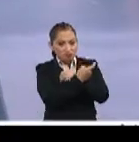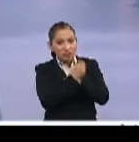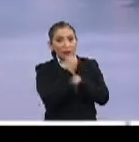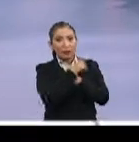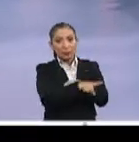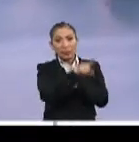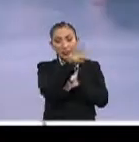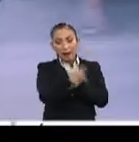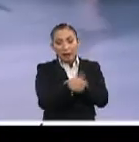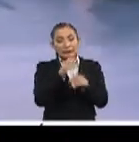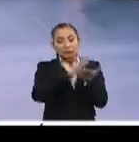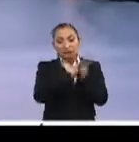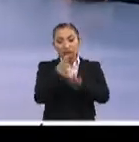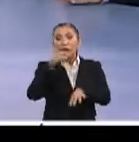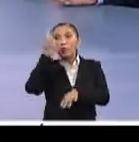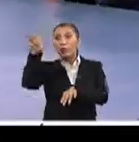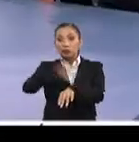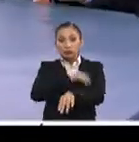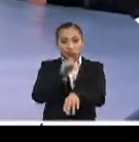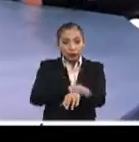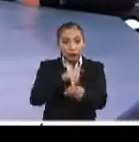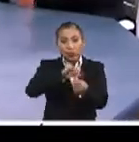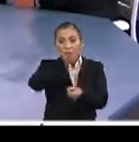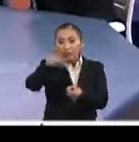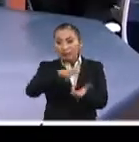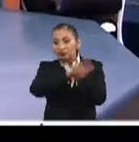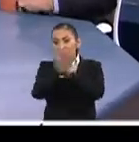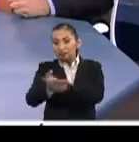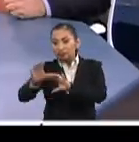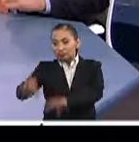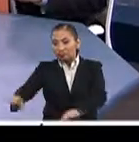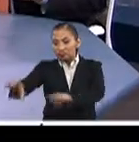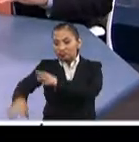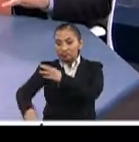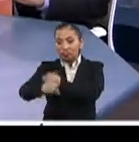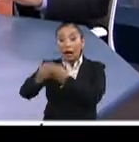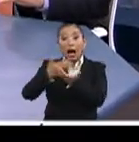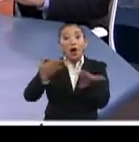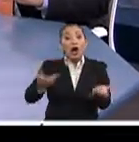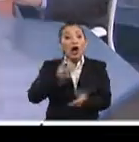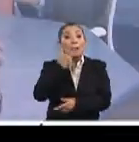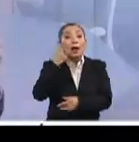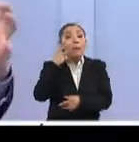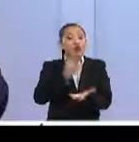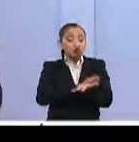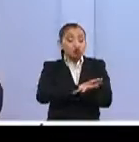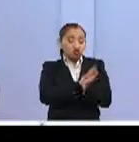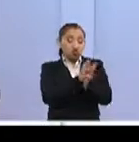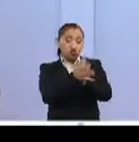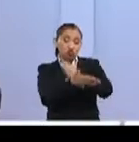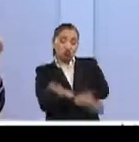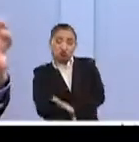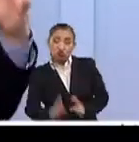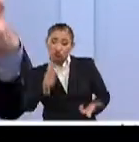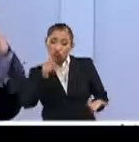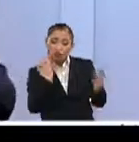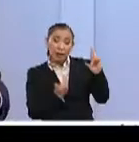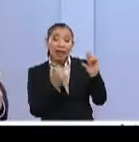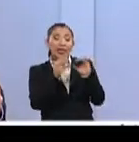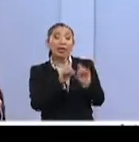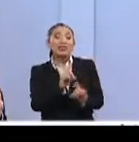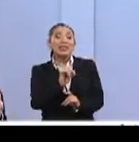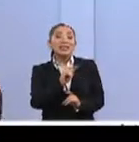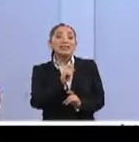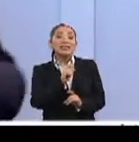también después implicó la electrificación, después la informática entra. Ahora hablamos de una evolución o una revolución